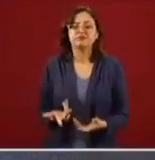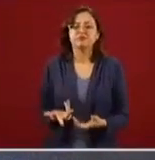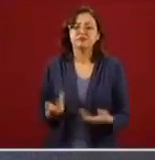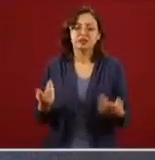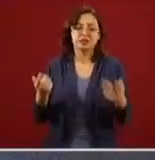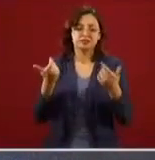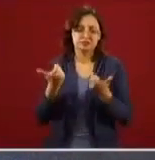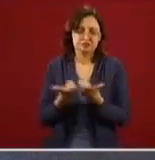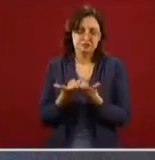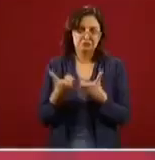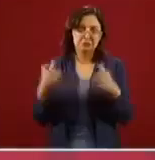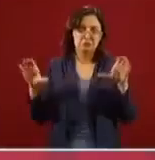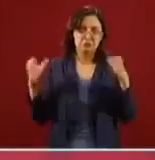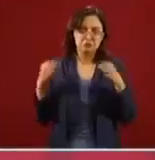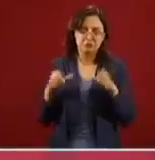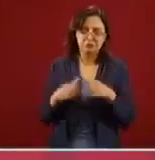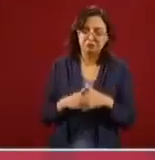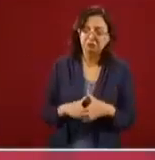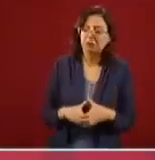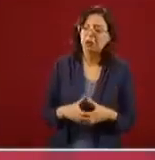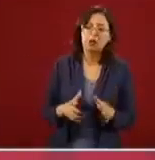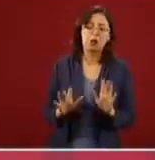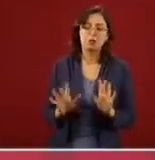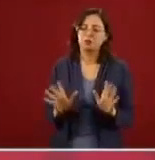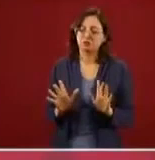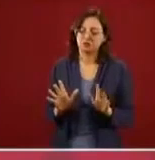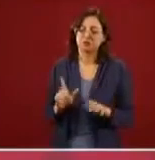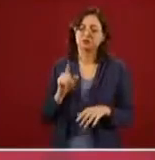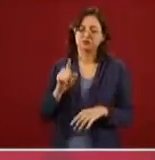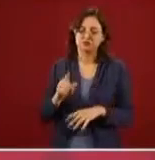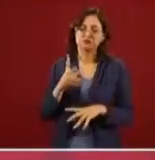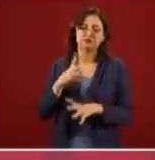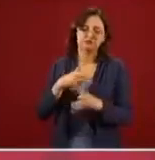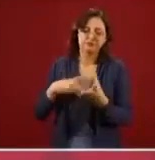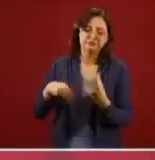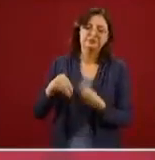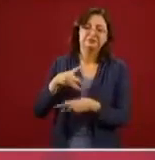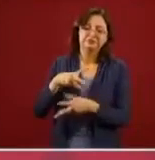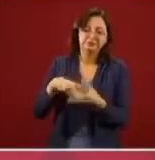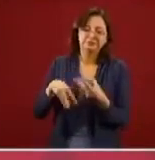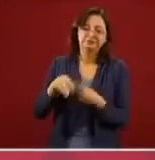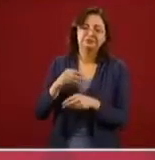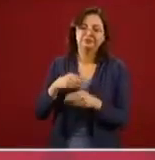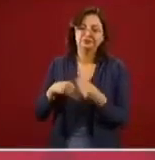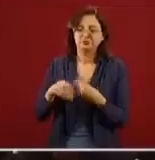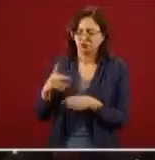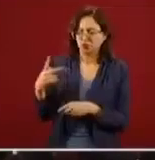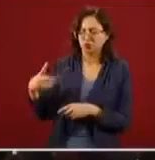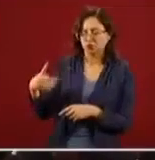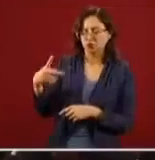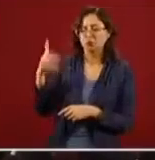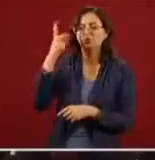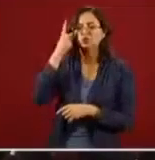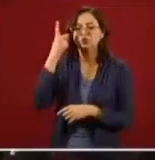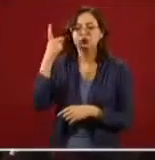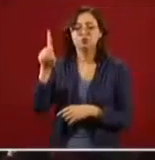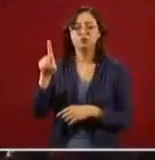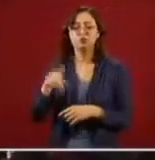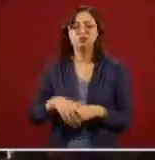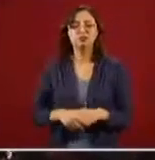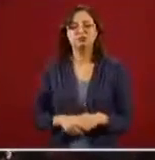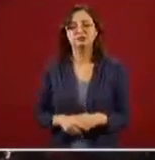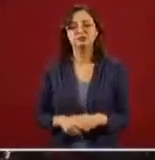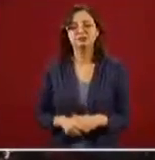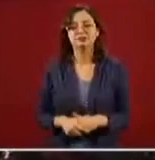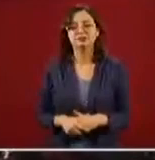menguarse el capital, porque va a estar seguro, va a ser de él. Esa